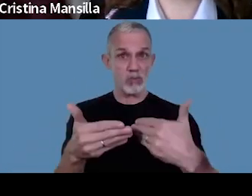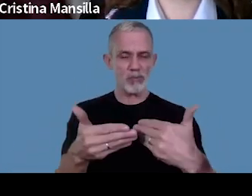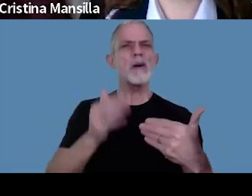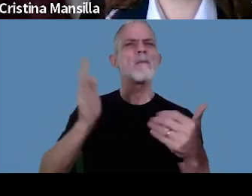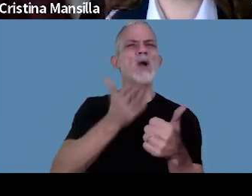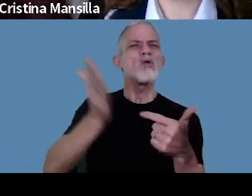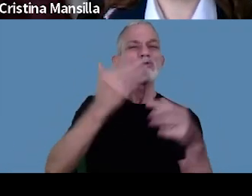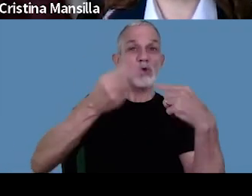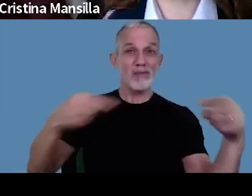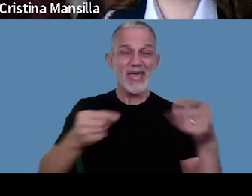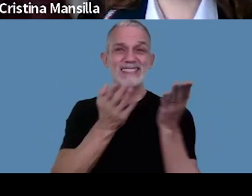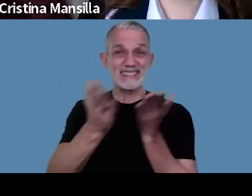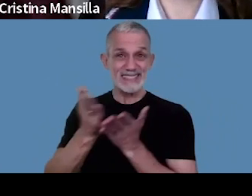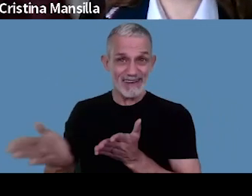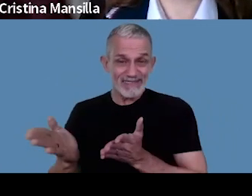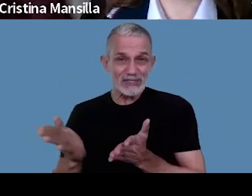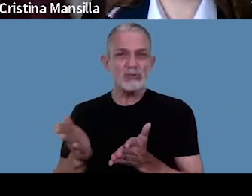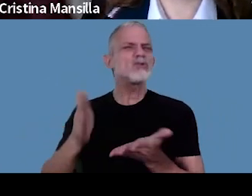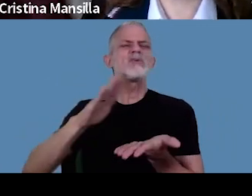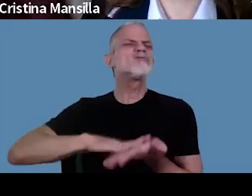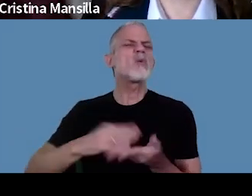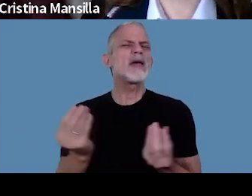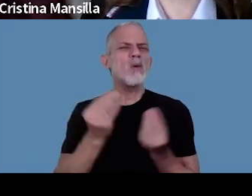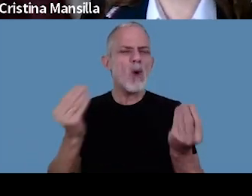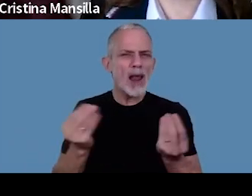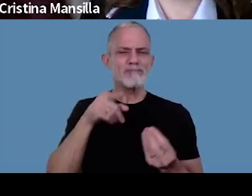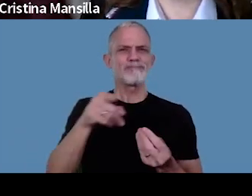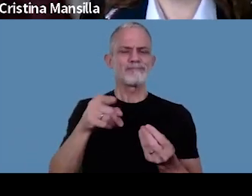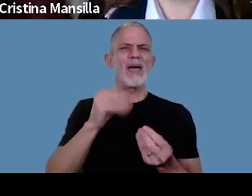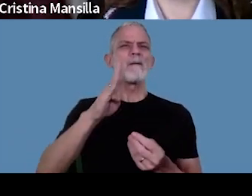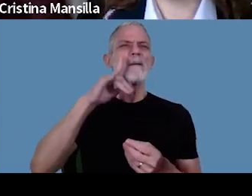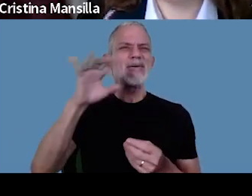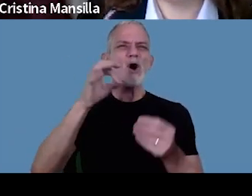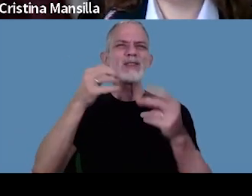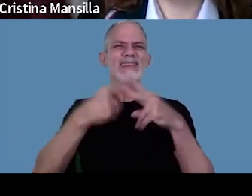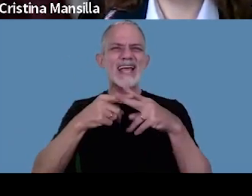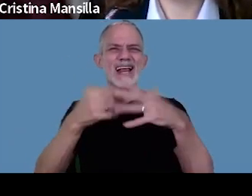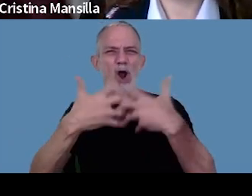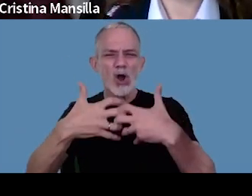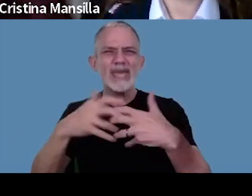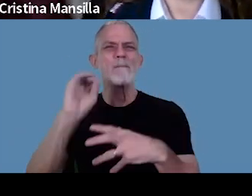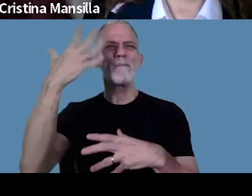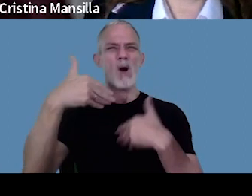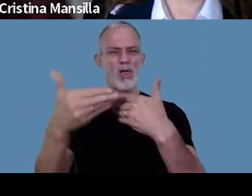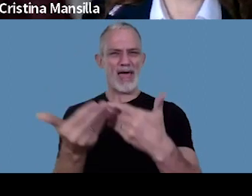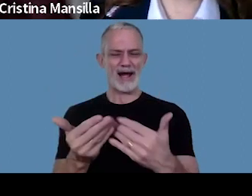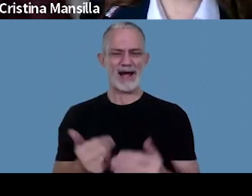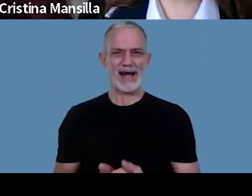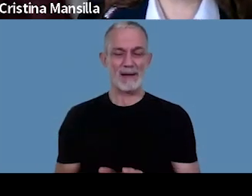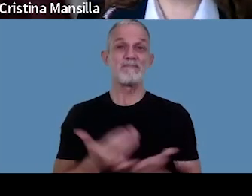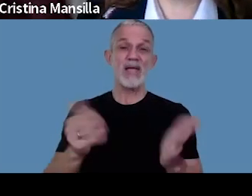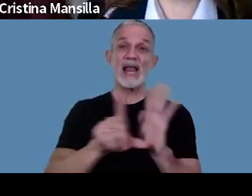bienes y servicios basados en la aplicación de la biotecnología moderna. La ley